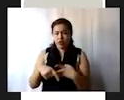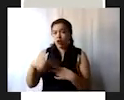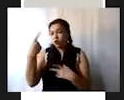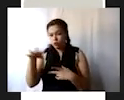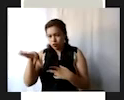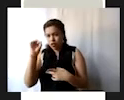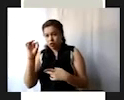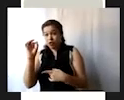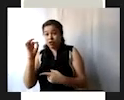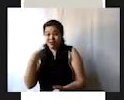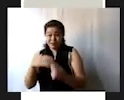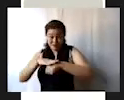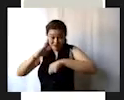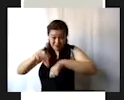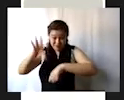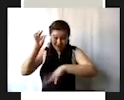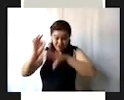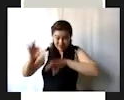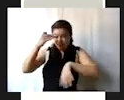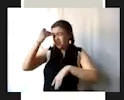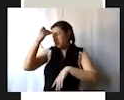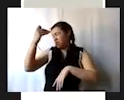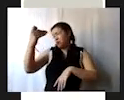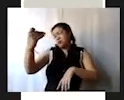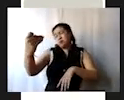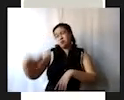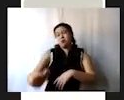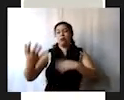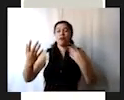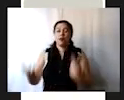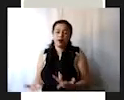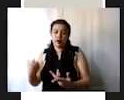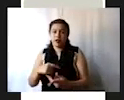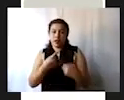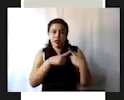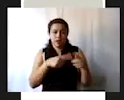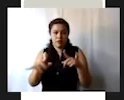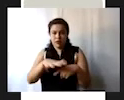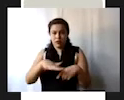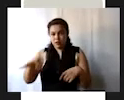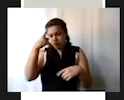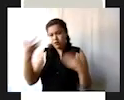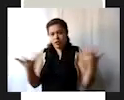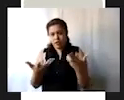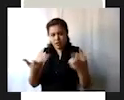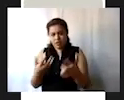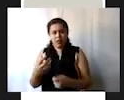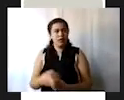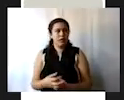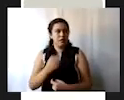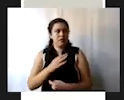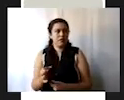si elegimos más nos vamos a tardar muchísimo más, vamos a tener distintos espacios para hacer esto. Entonces,